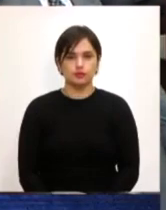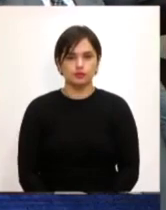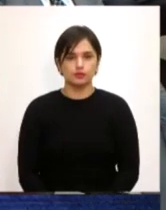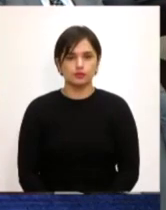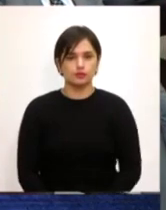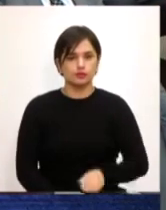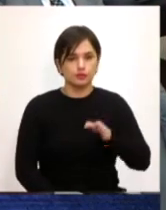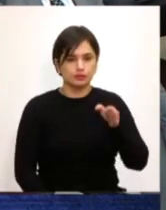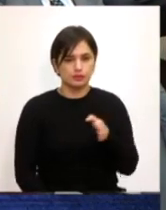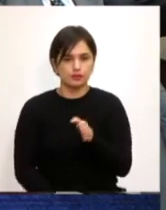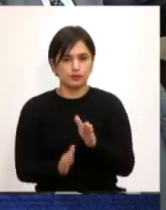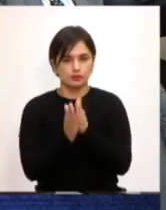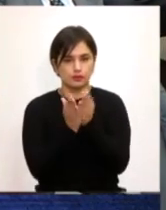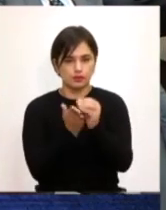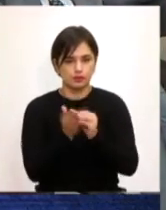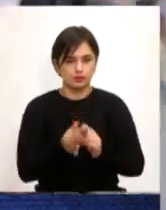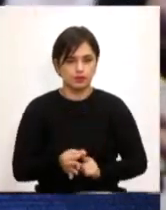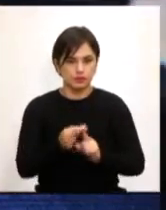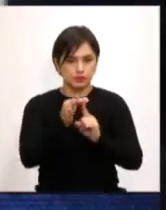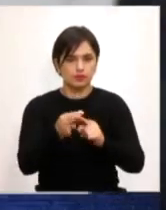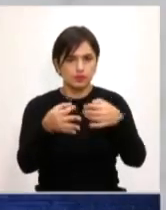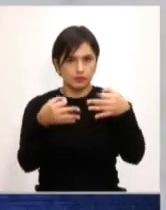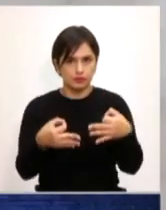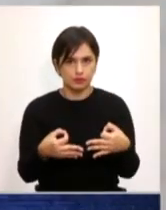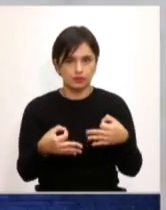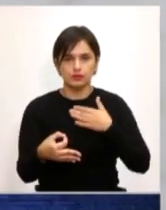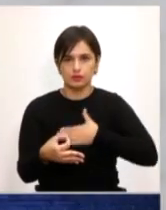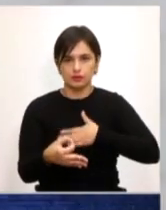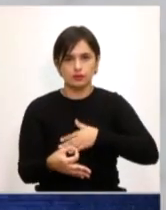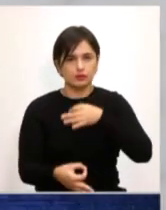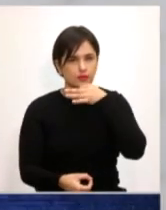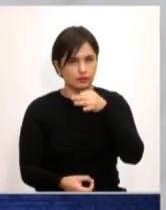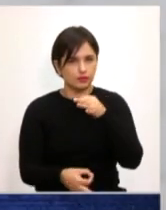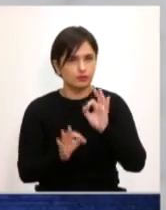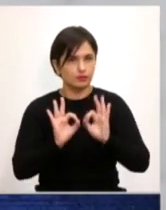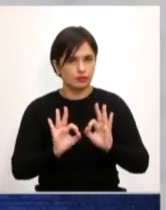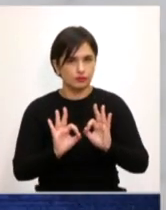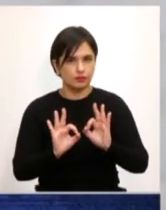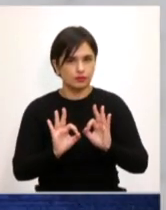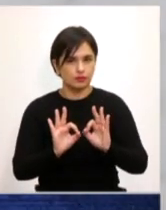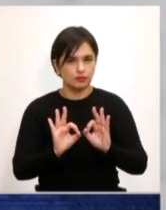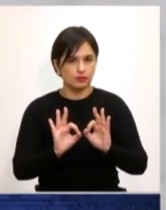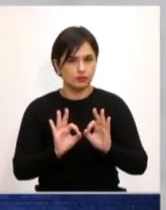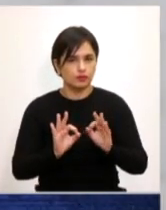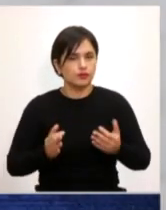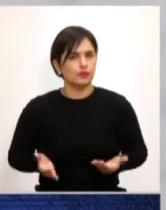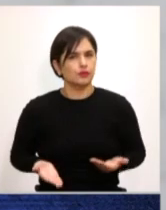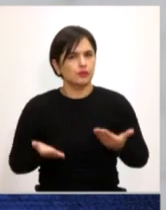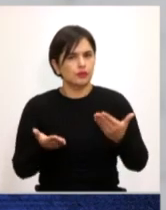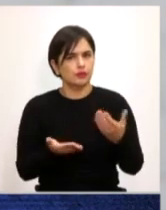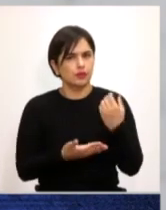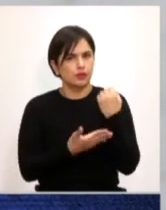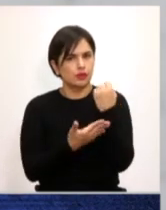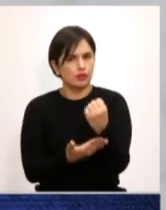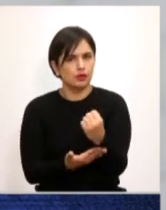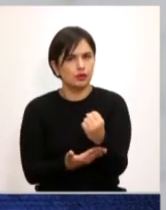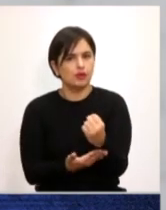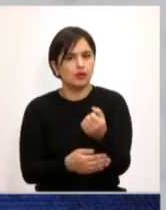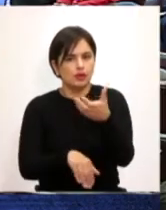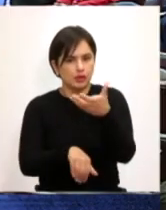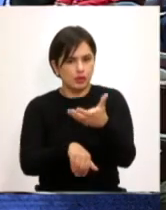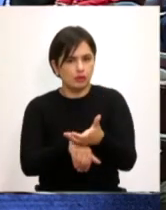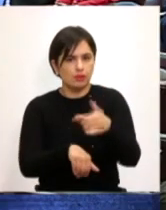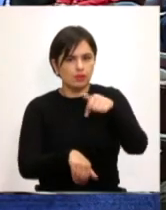Respecto de la agenda priorizada de seguridad, quiero referirme especialmente a la disposición y colaboración que hemos tenido en quienes